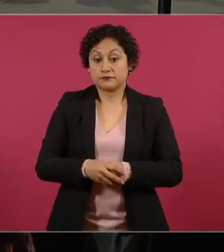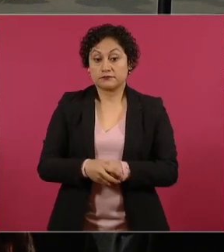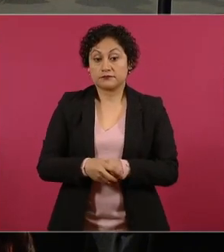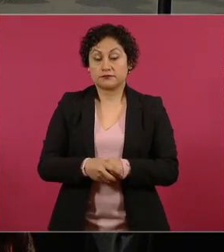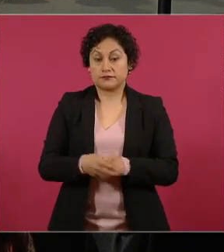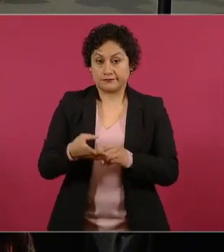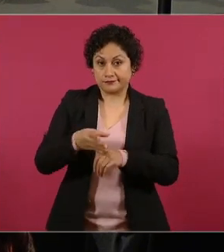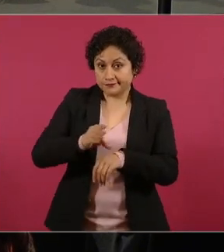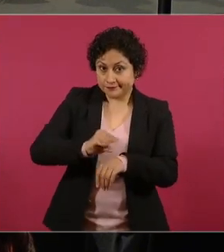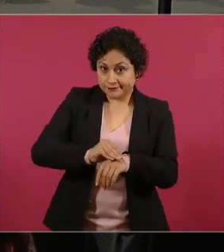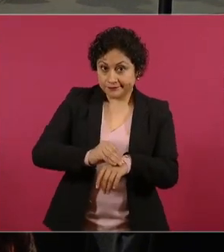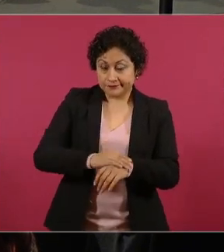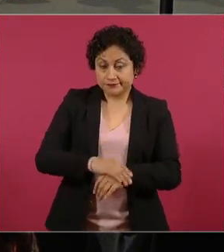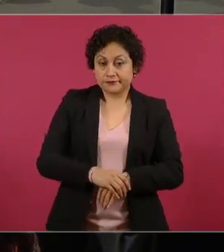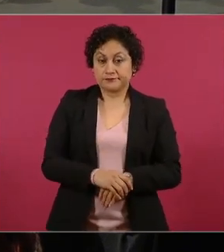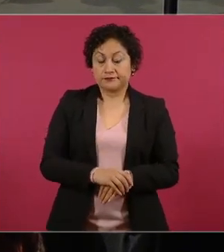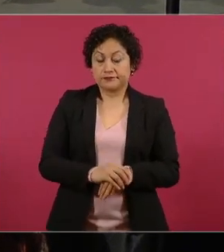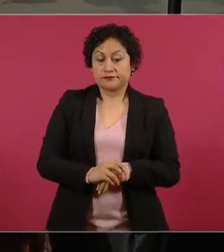con permiso.